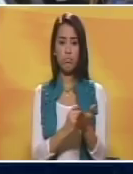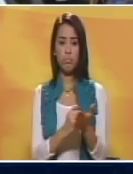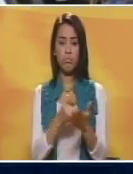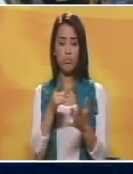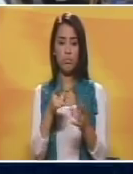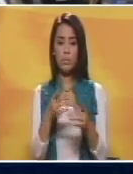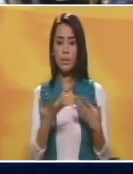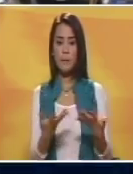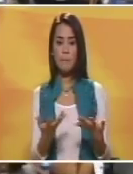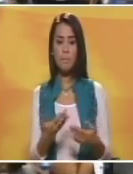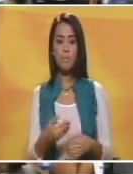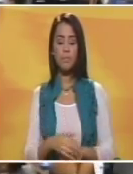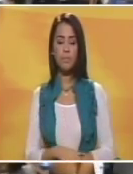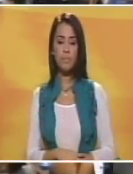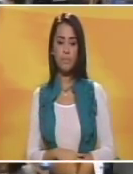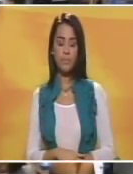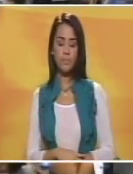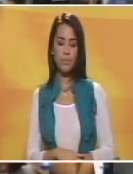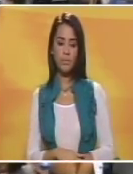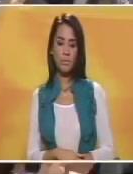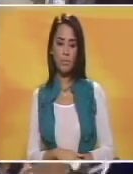fondo sobre extradiciones.